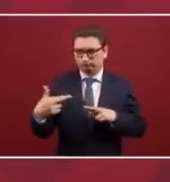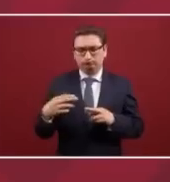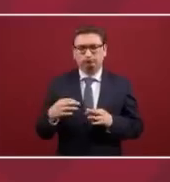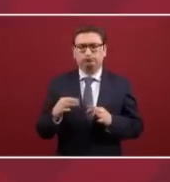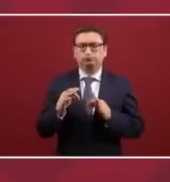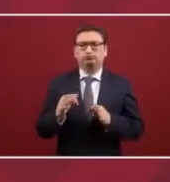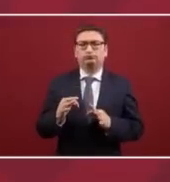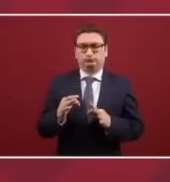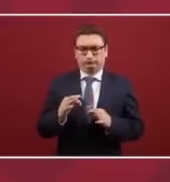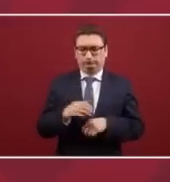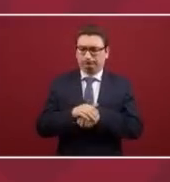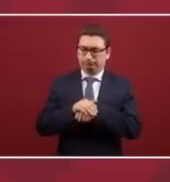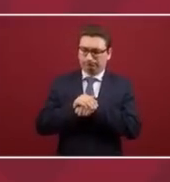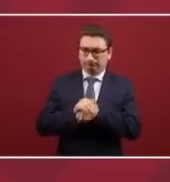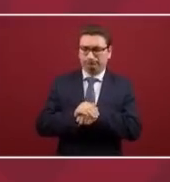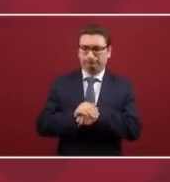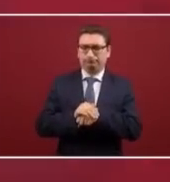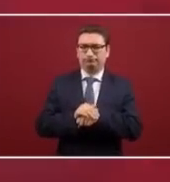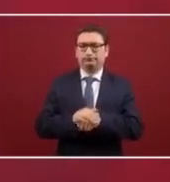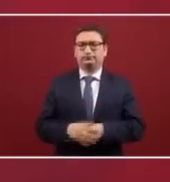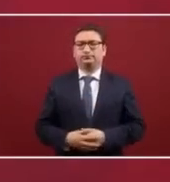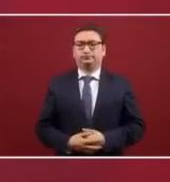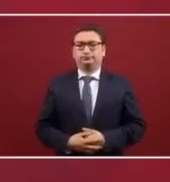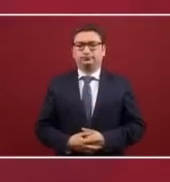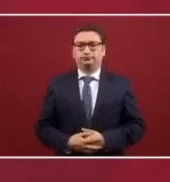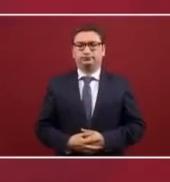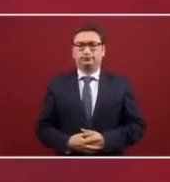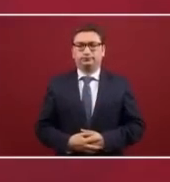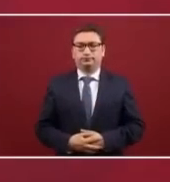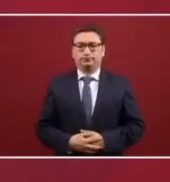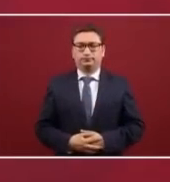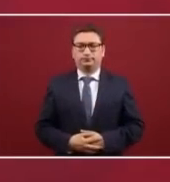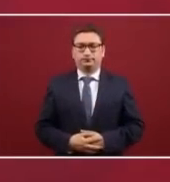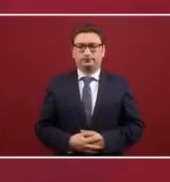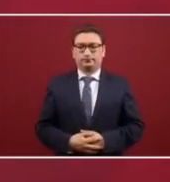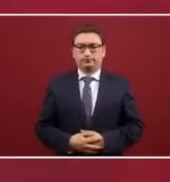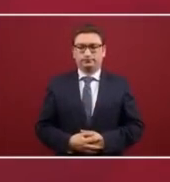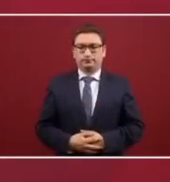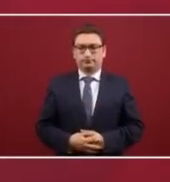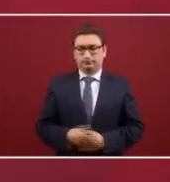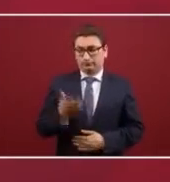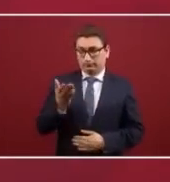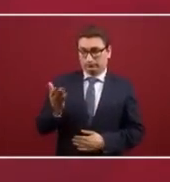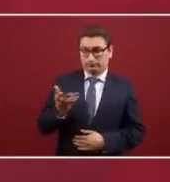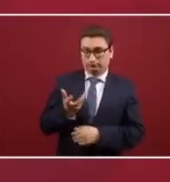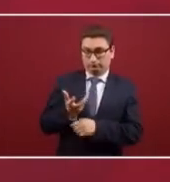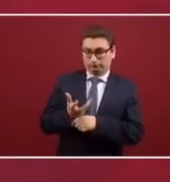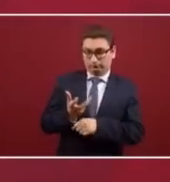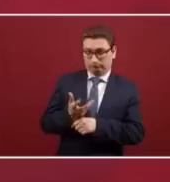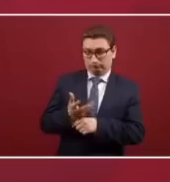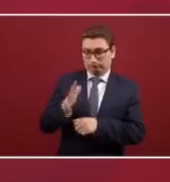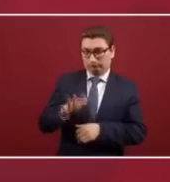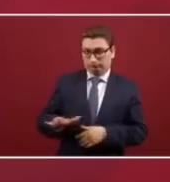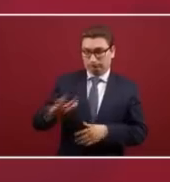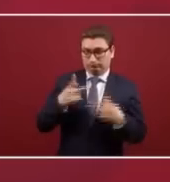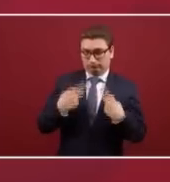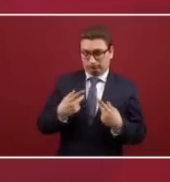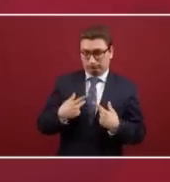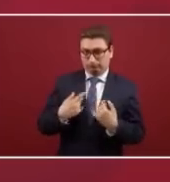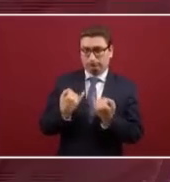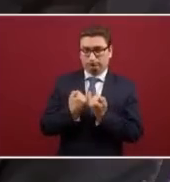de amistad con el pueblo y con el gobierno de Estados